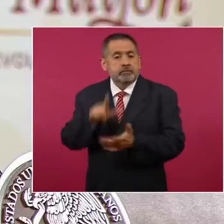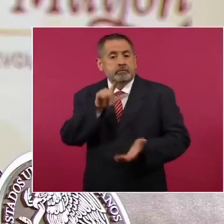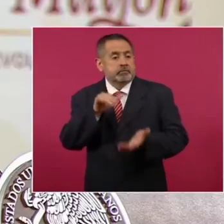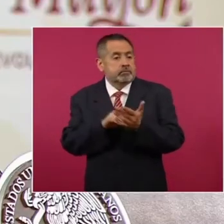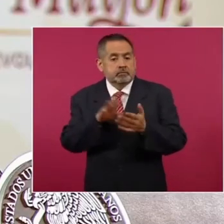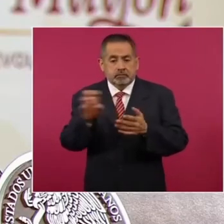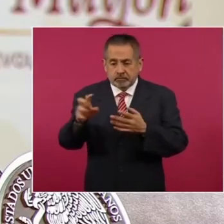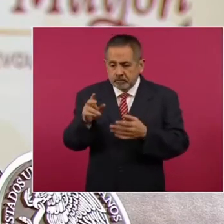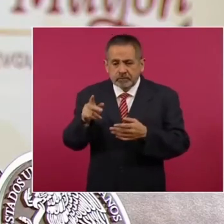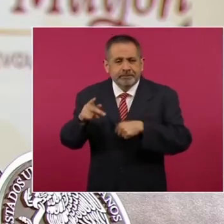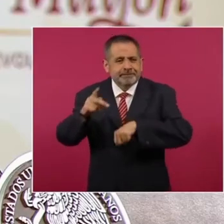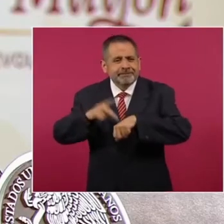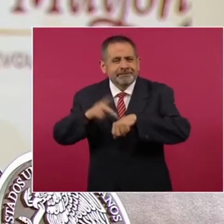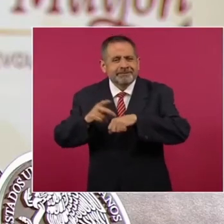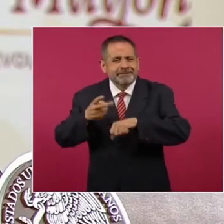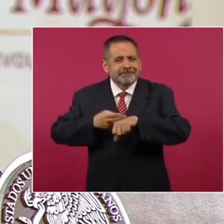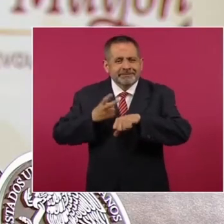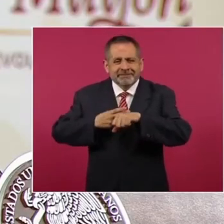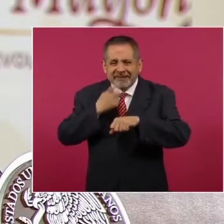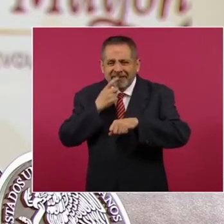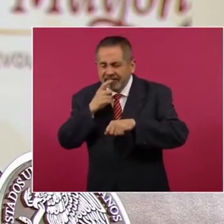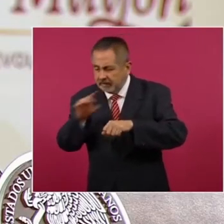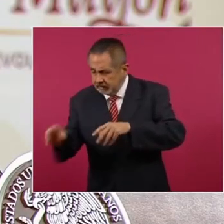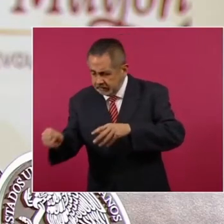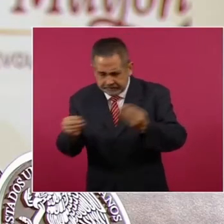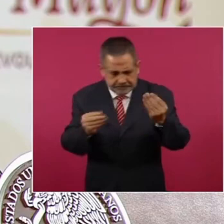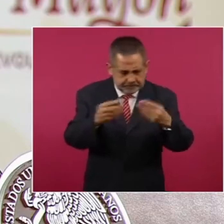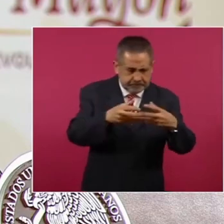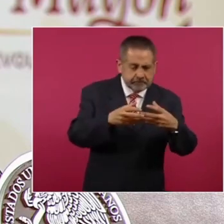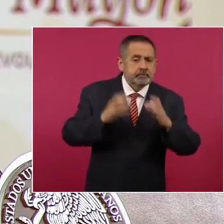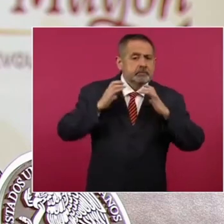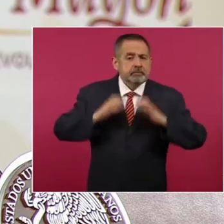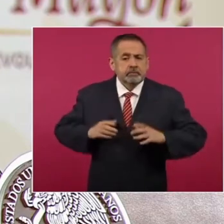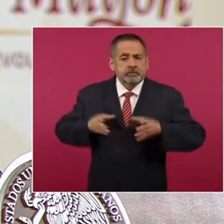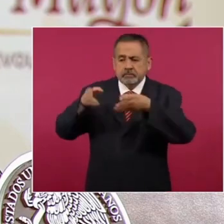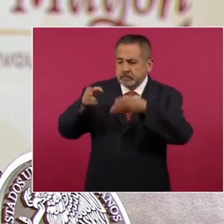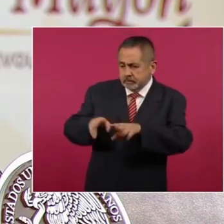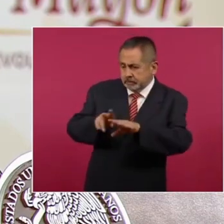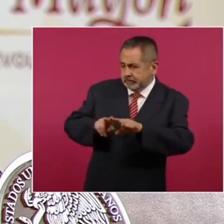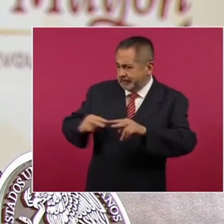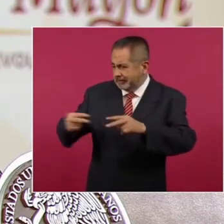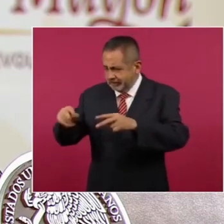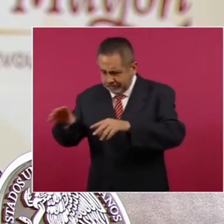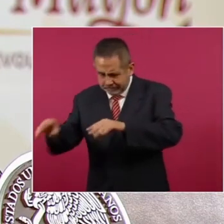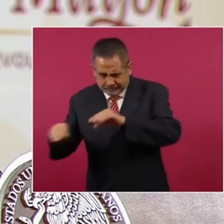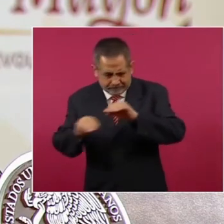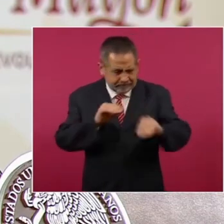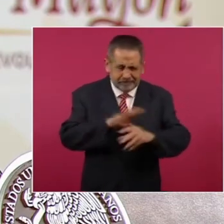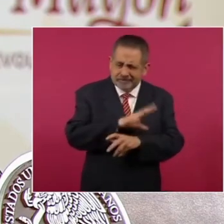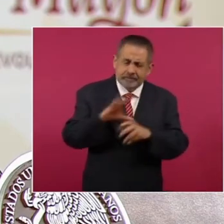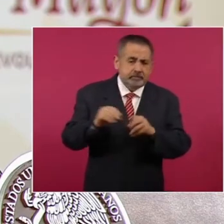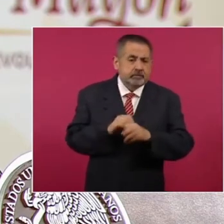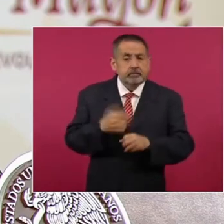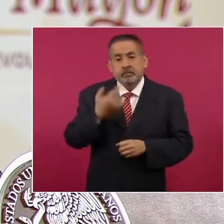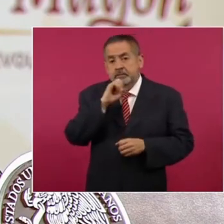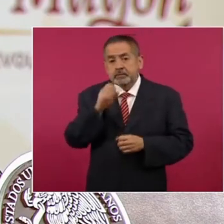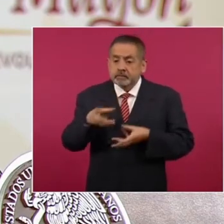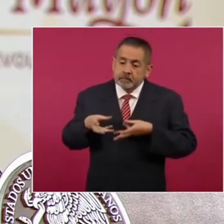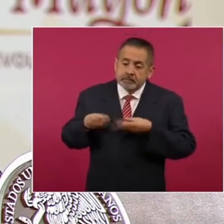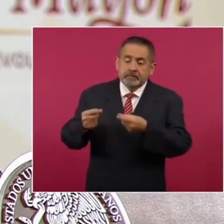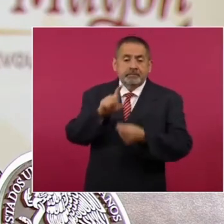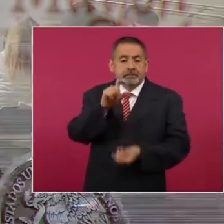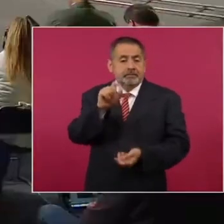463 osamentas y 576 vasijas. Además, se invierte en mejorar